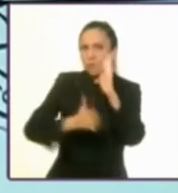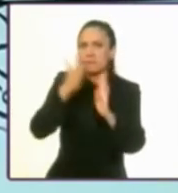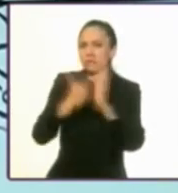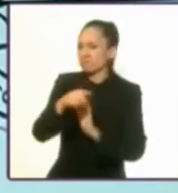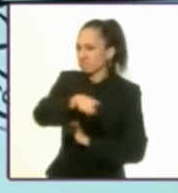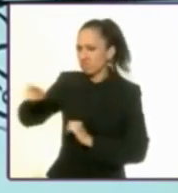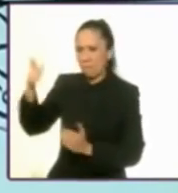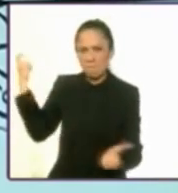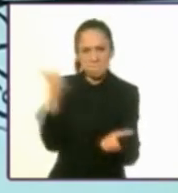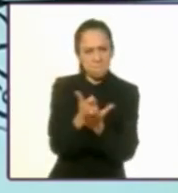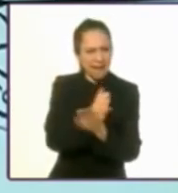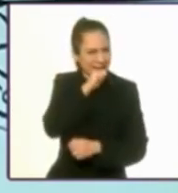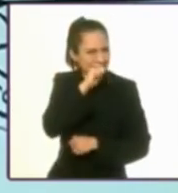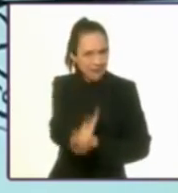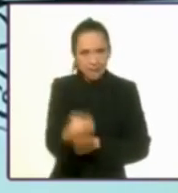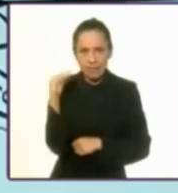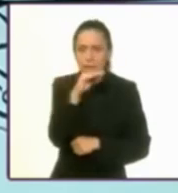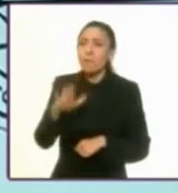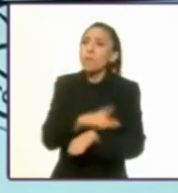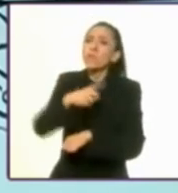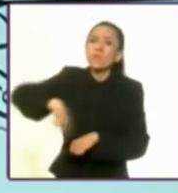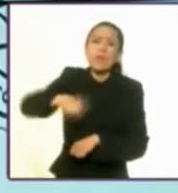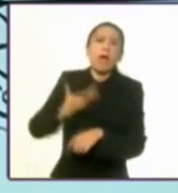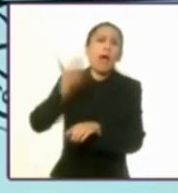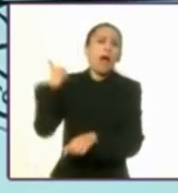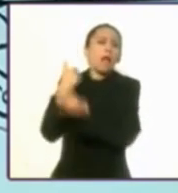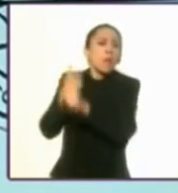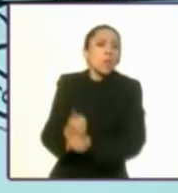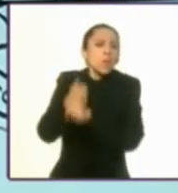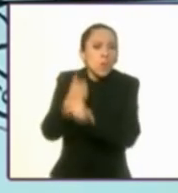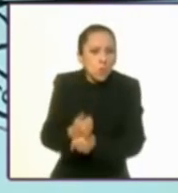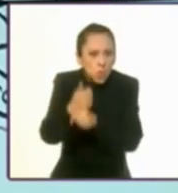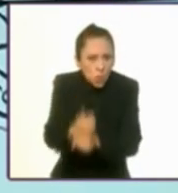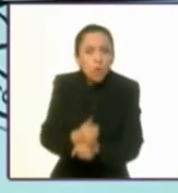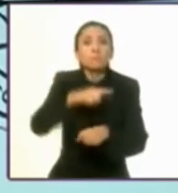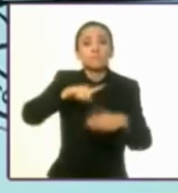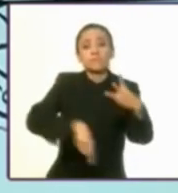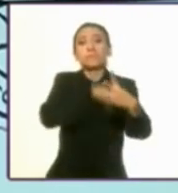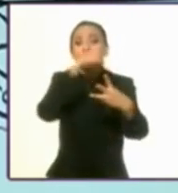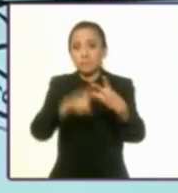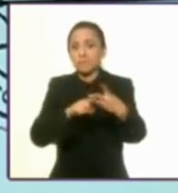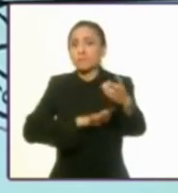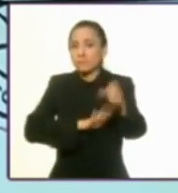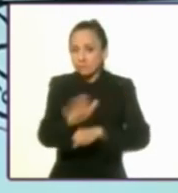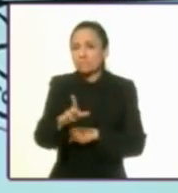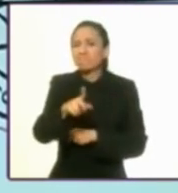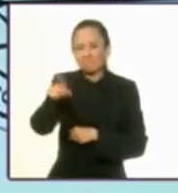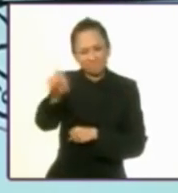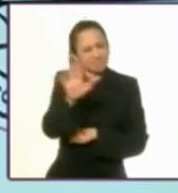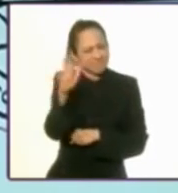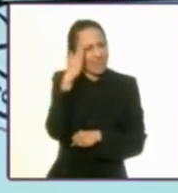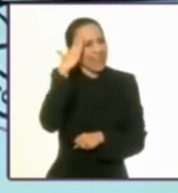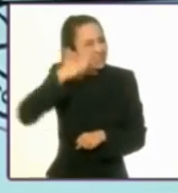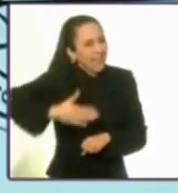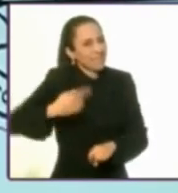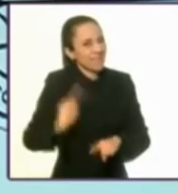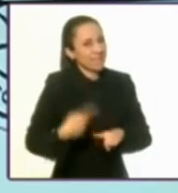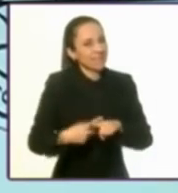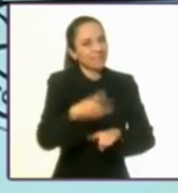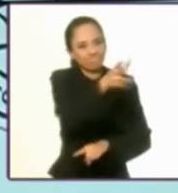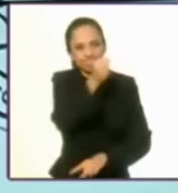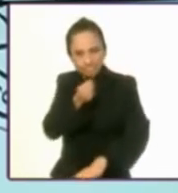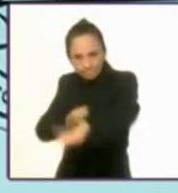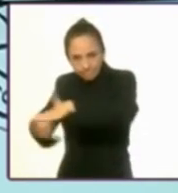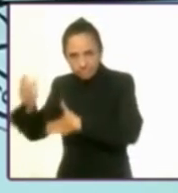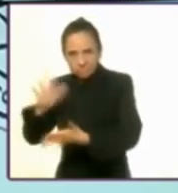mucho en lo anímico y tercero meter a la cárcel allá saben quién por corrupta e